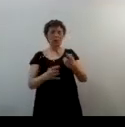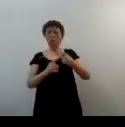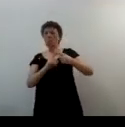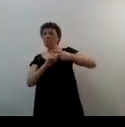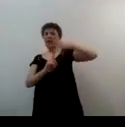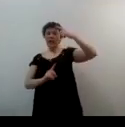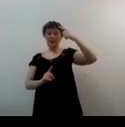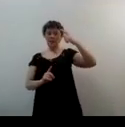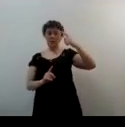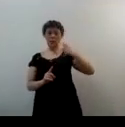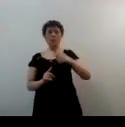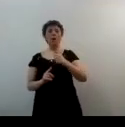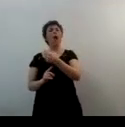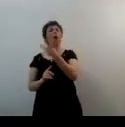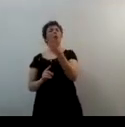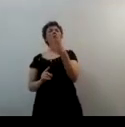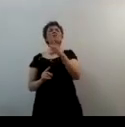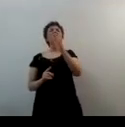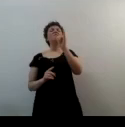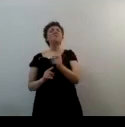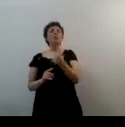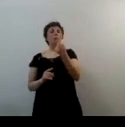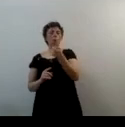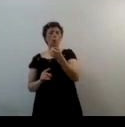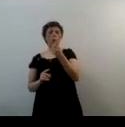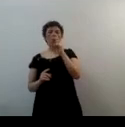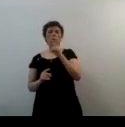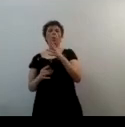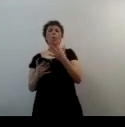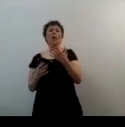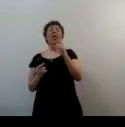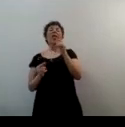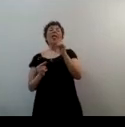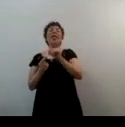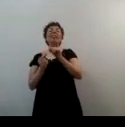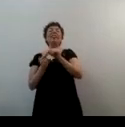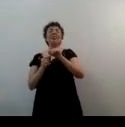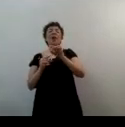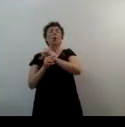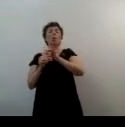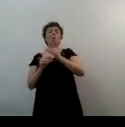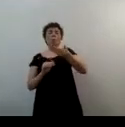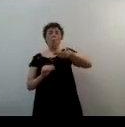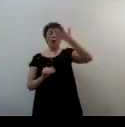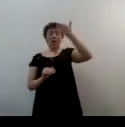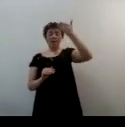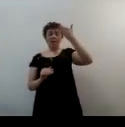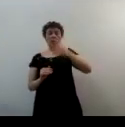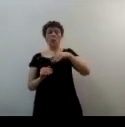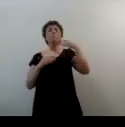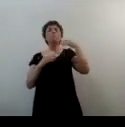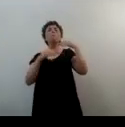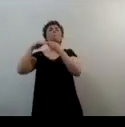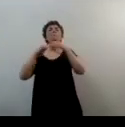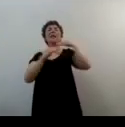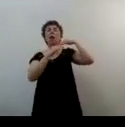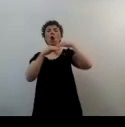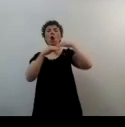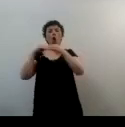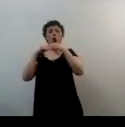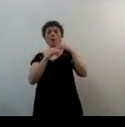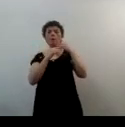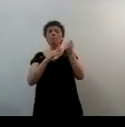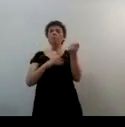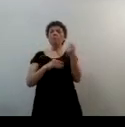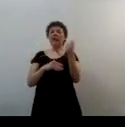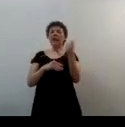que tiene muy poquita fibra, entonces, como veis, el índice glucémico es muy alto. El melón, sin embargo, no. El melón se parece en la composición